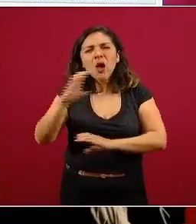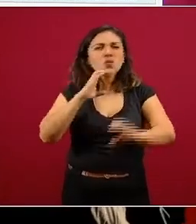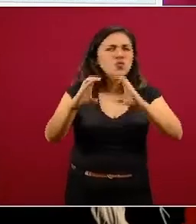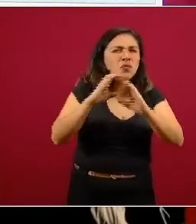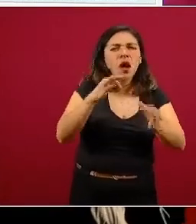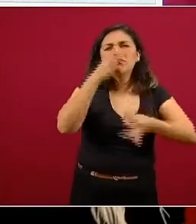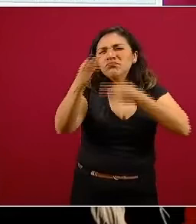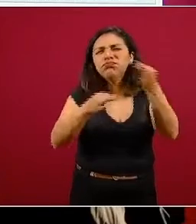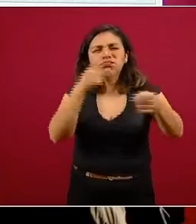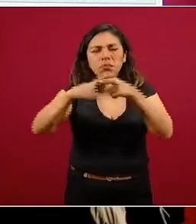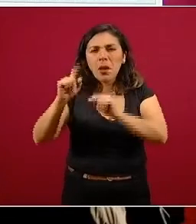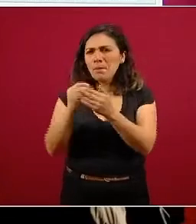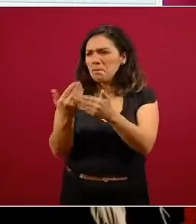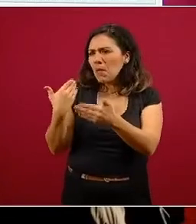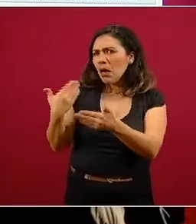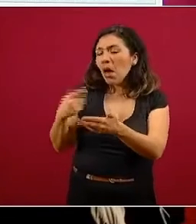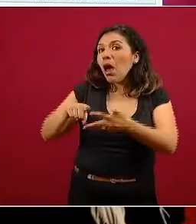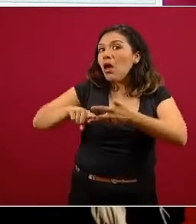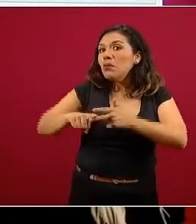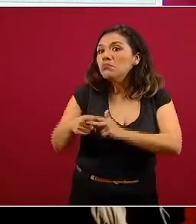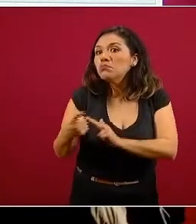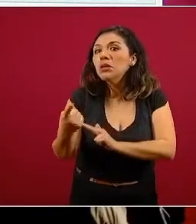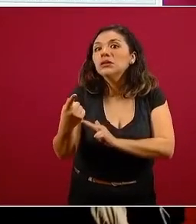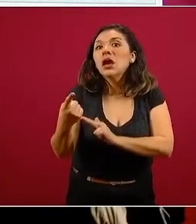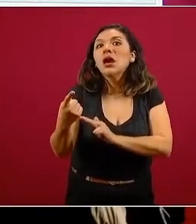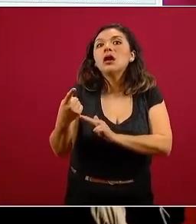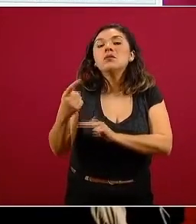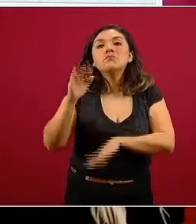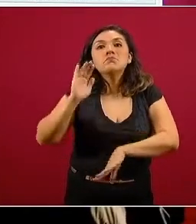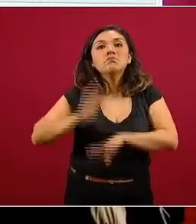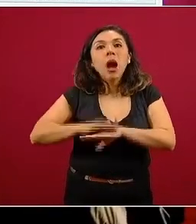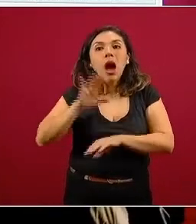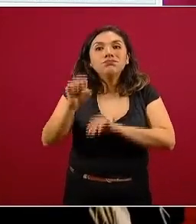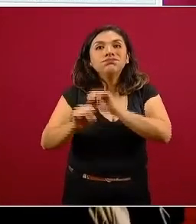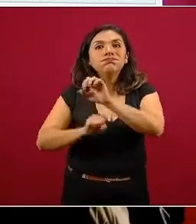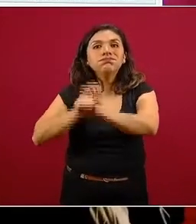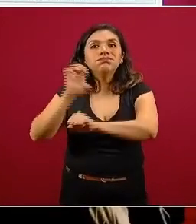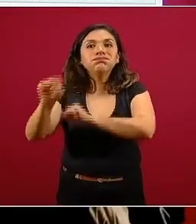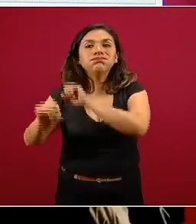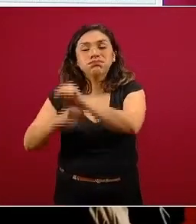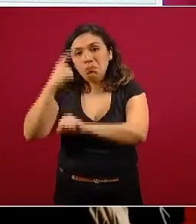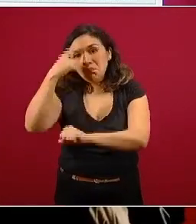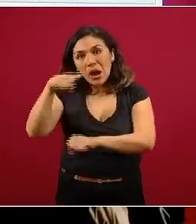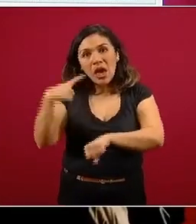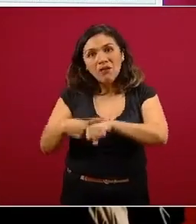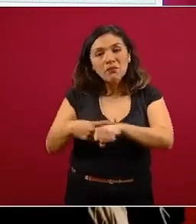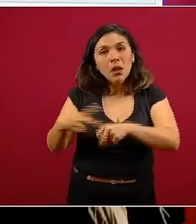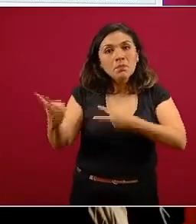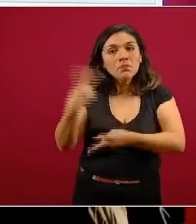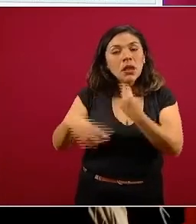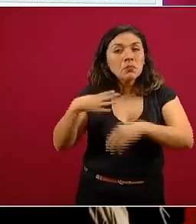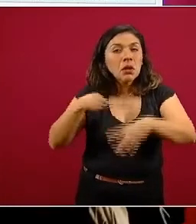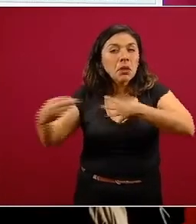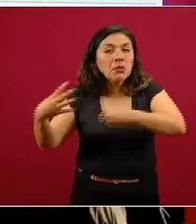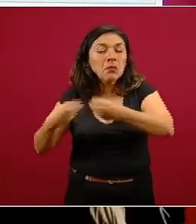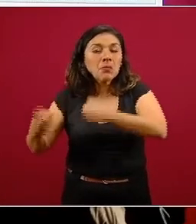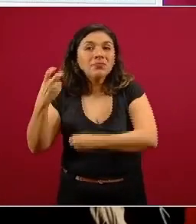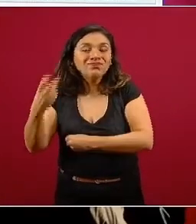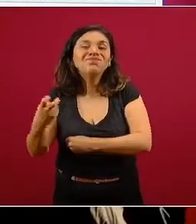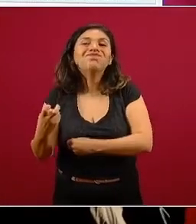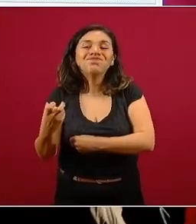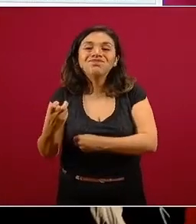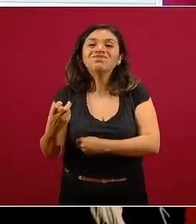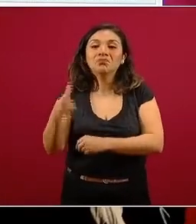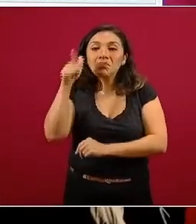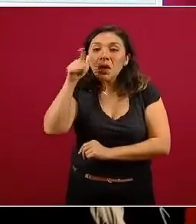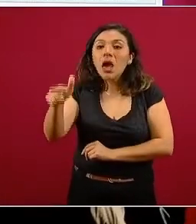que de manera reciente empezó con un escalamiento en la presentación de sus casos, en su transmisión y por ende de su epidemia.